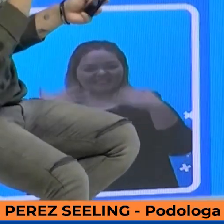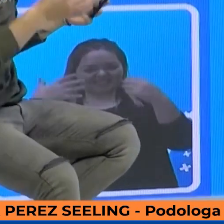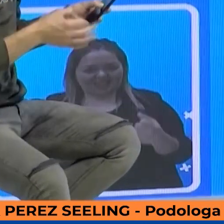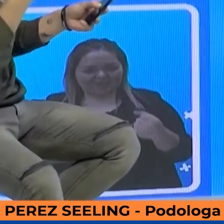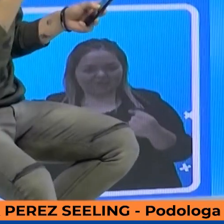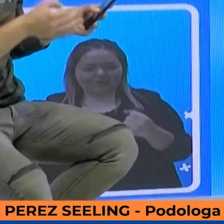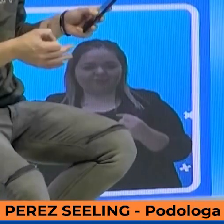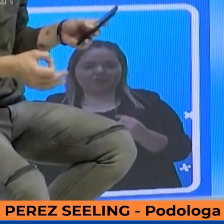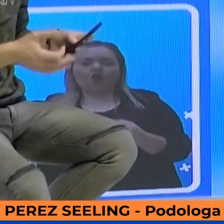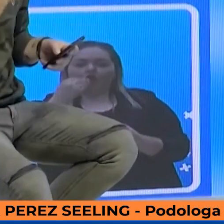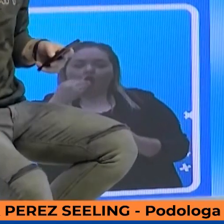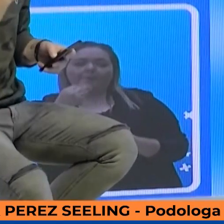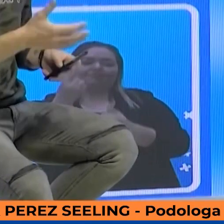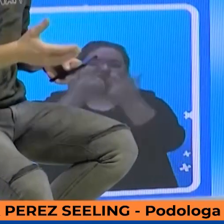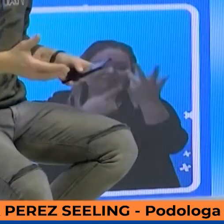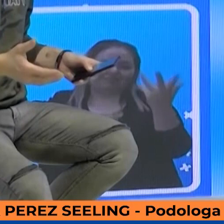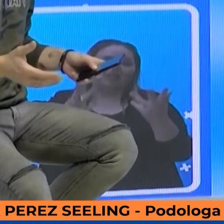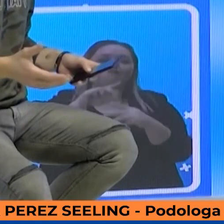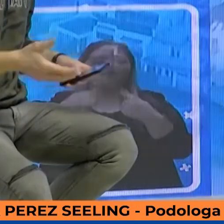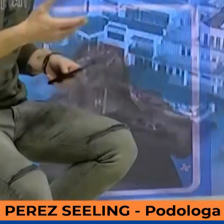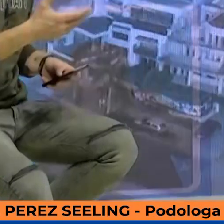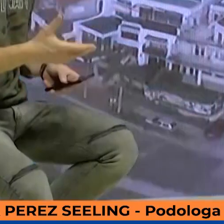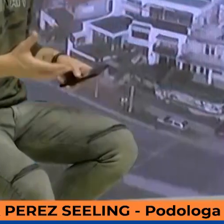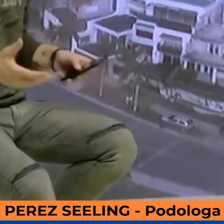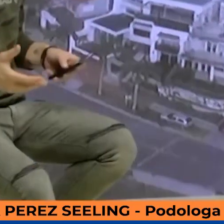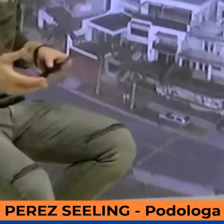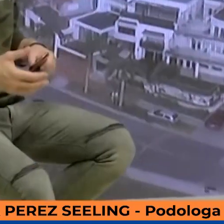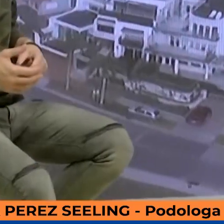Diabético y buena alimentación. Un